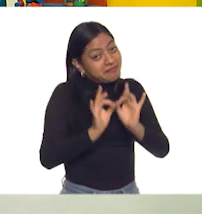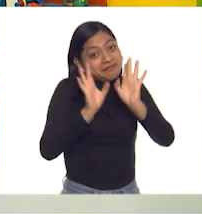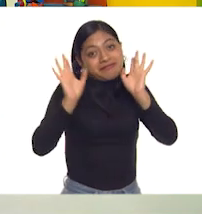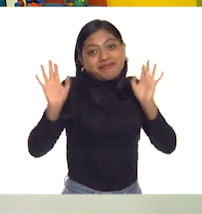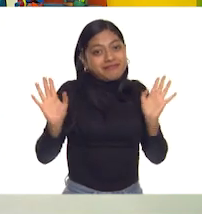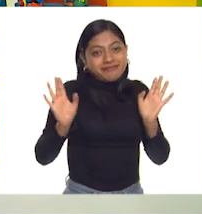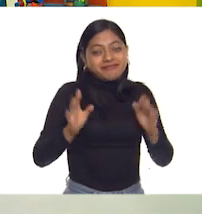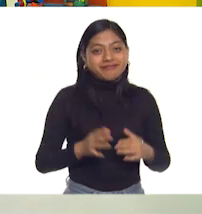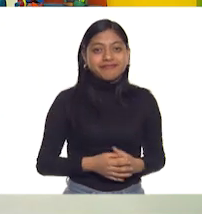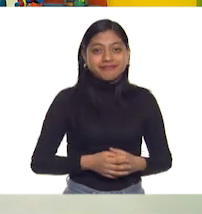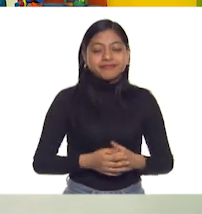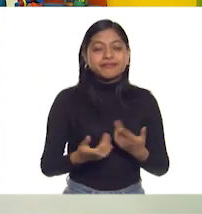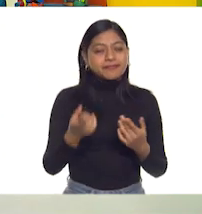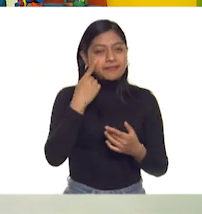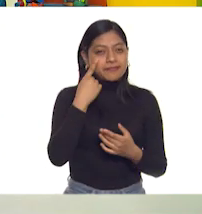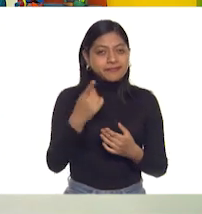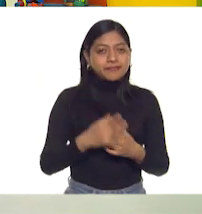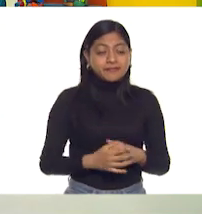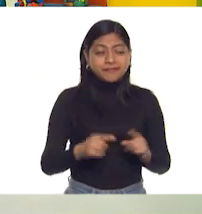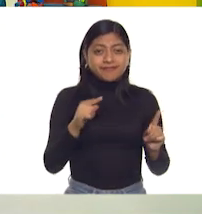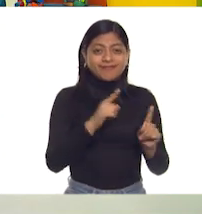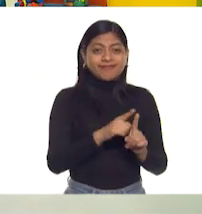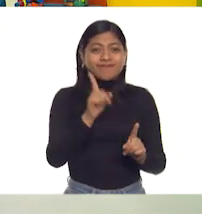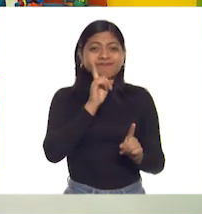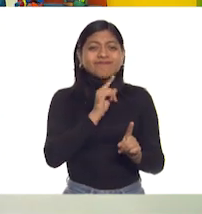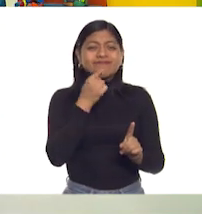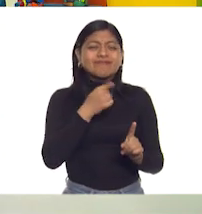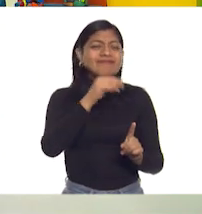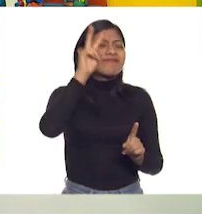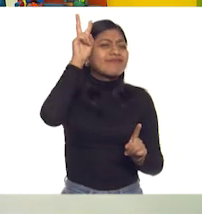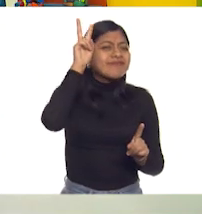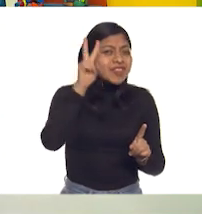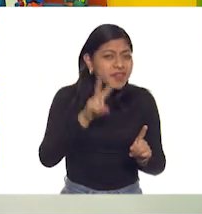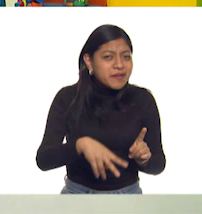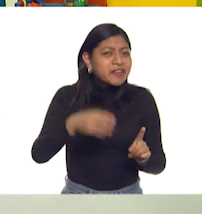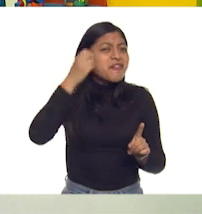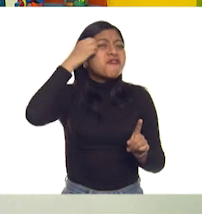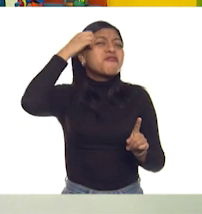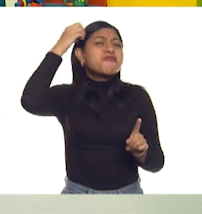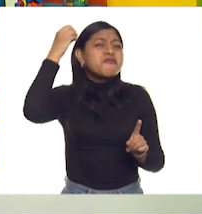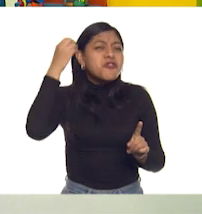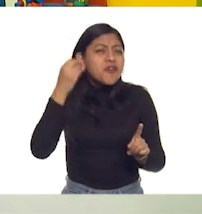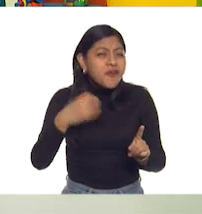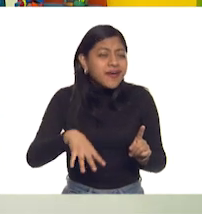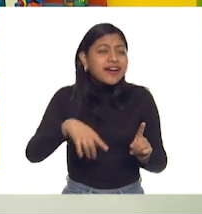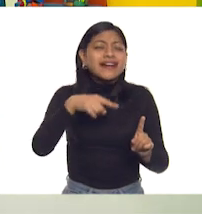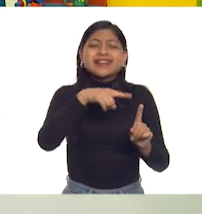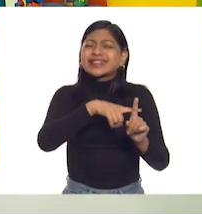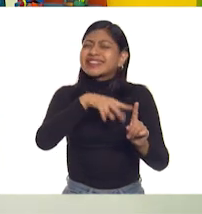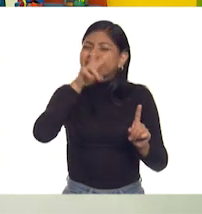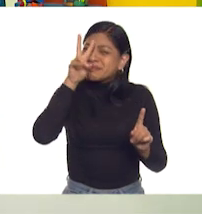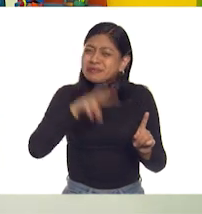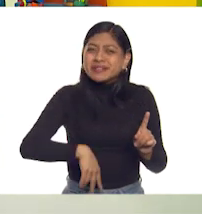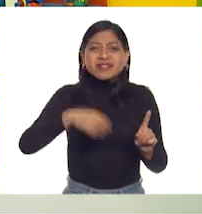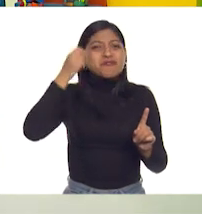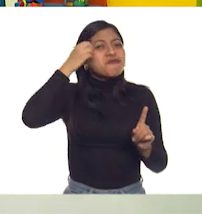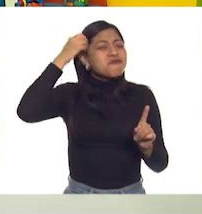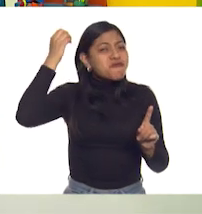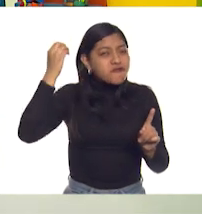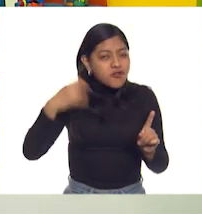coincidencia. Juanita de verdad era floja, pero floja con